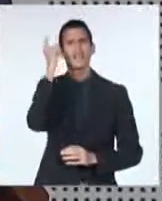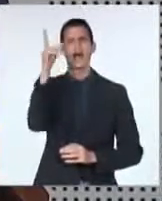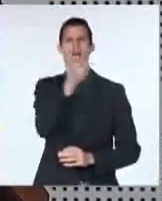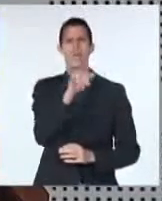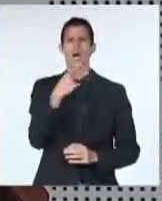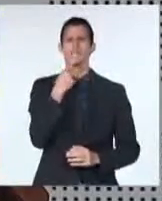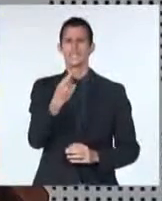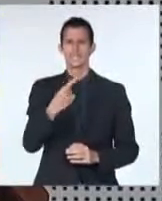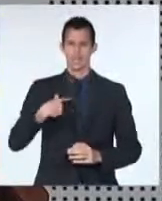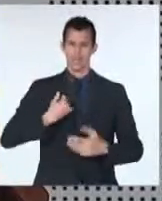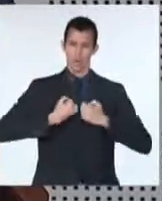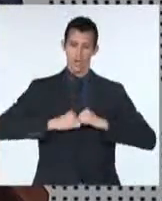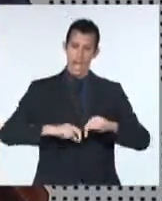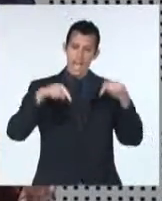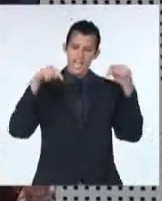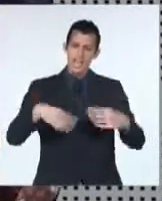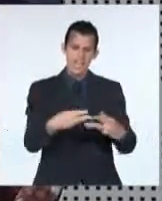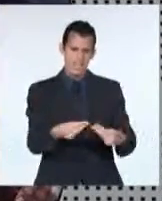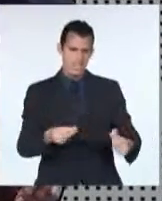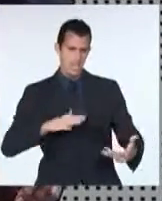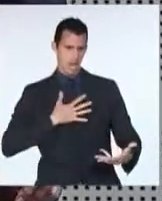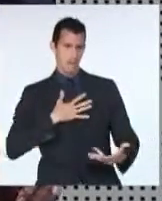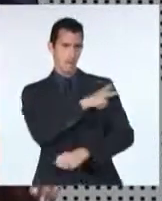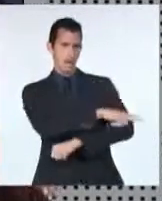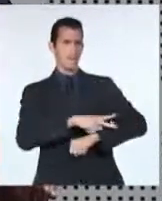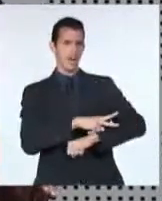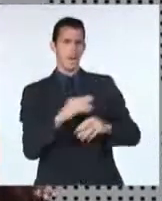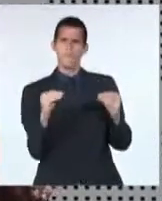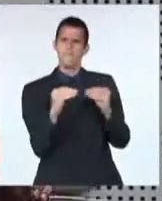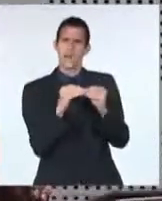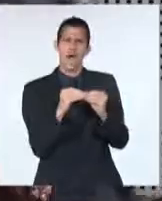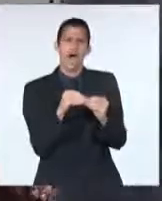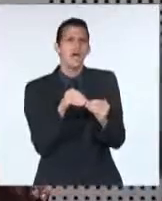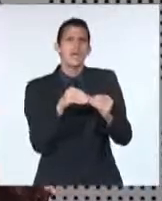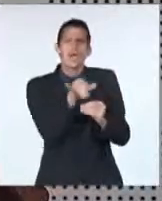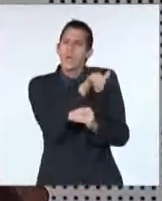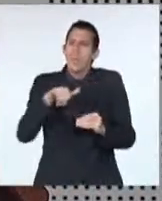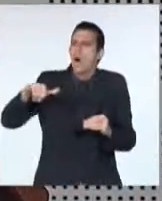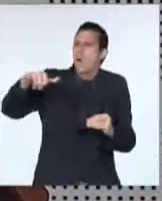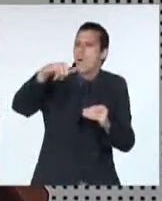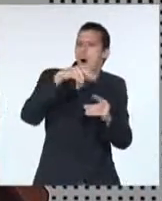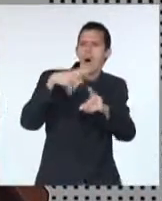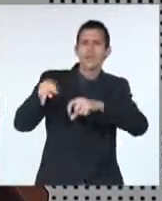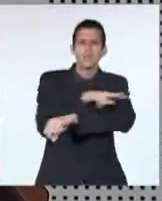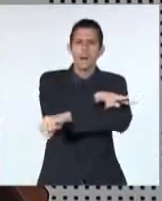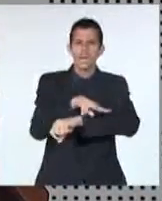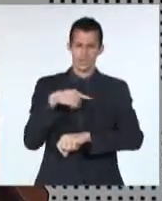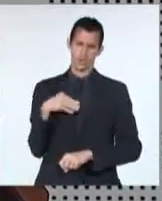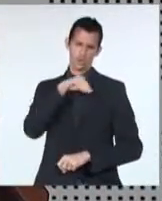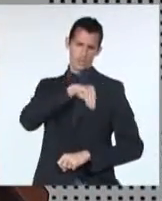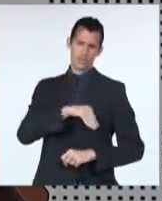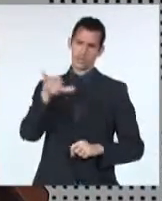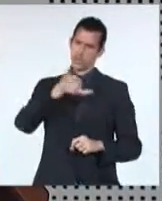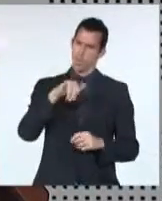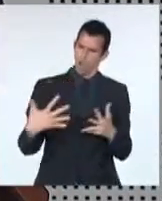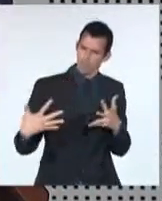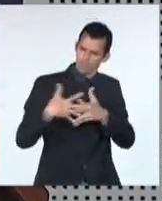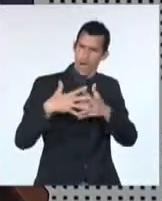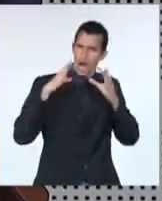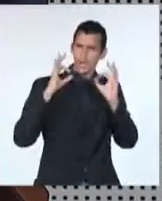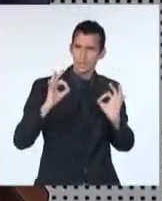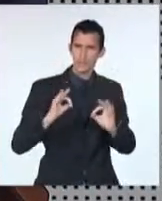humanidad. Gracias por aceptar la invitación que hoy nos une en defensa del futuro de las grandes